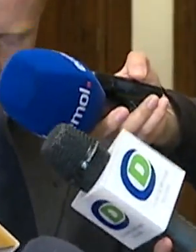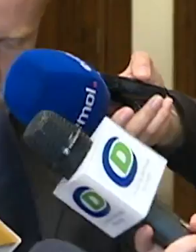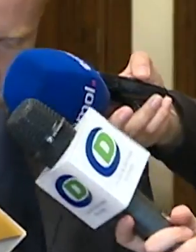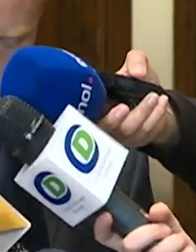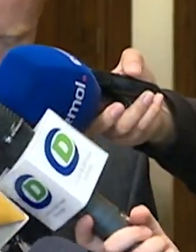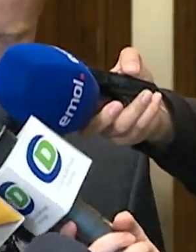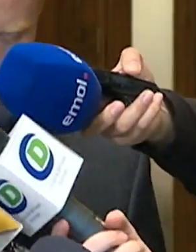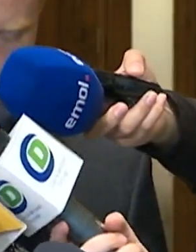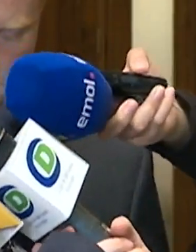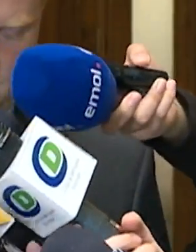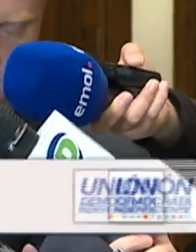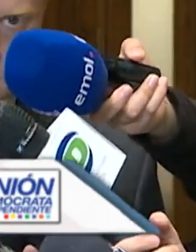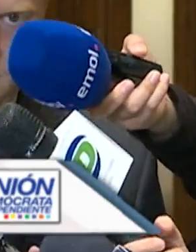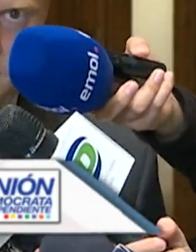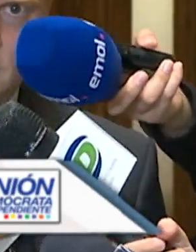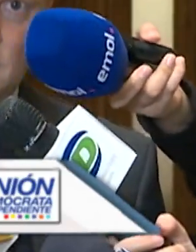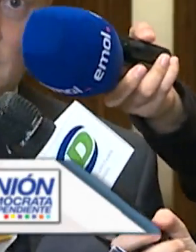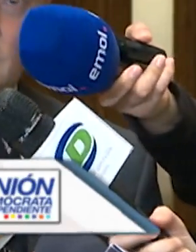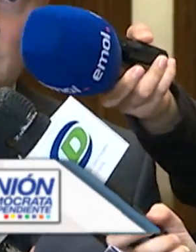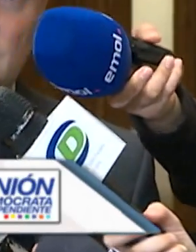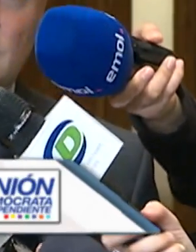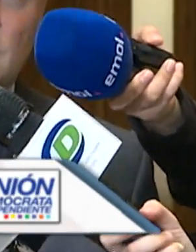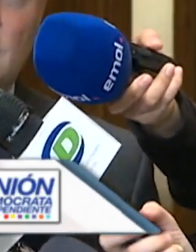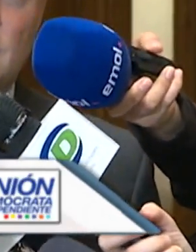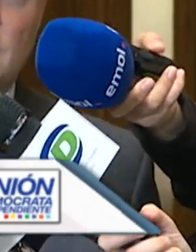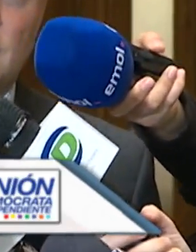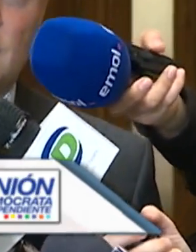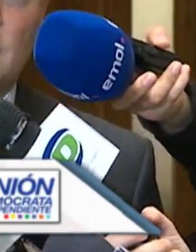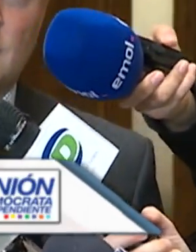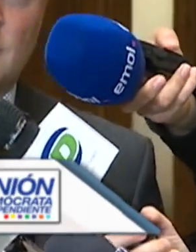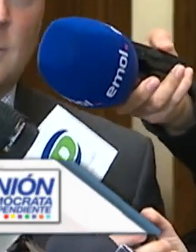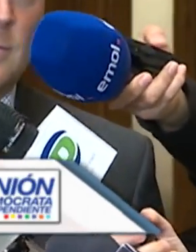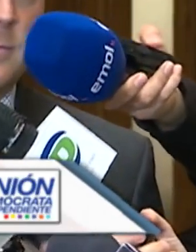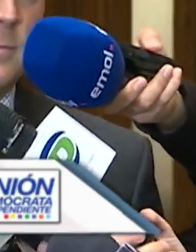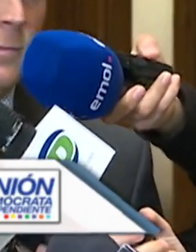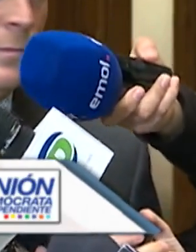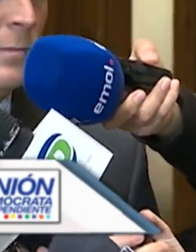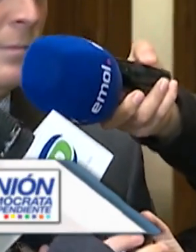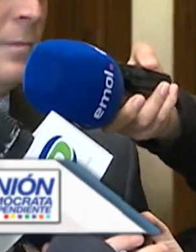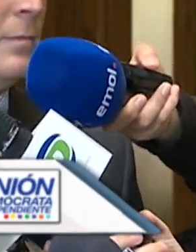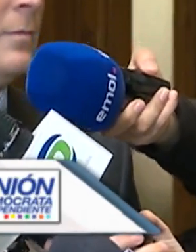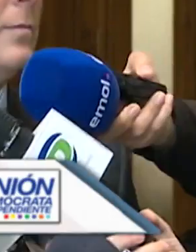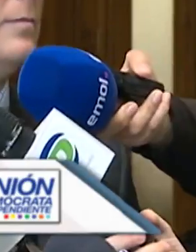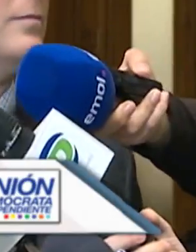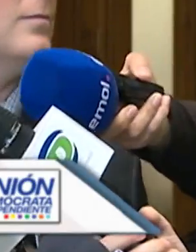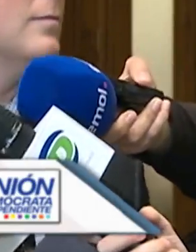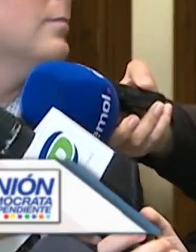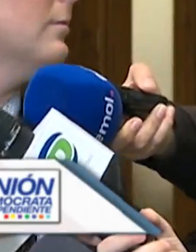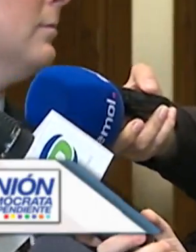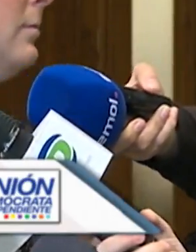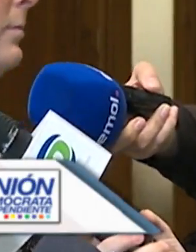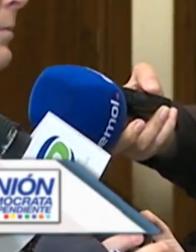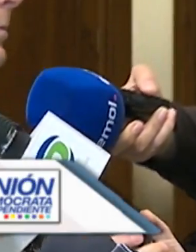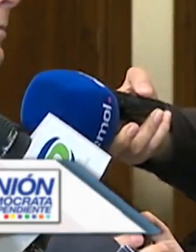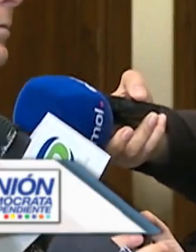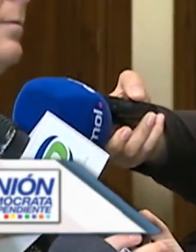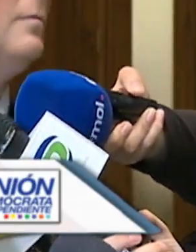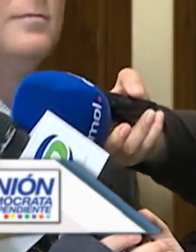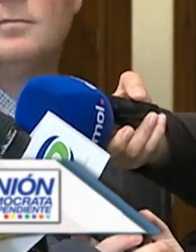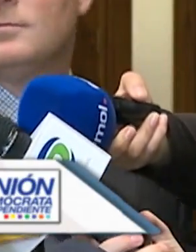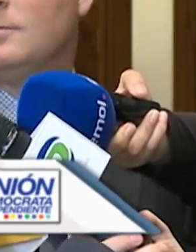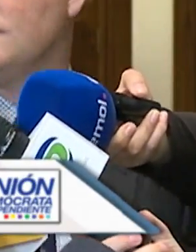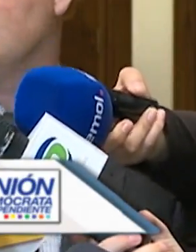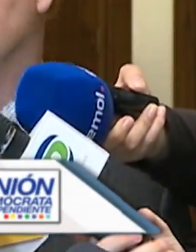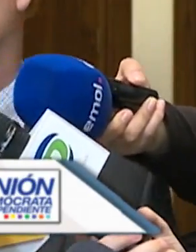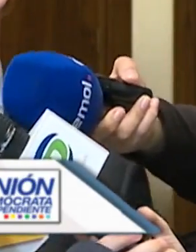cuando tú estás media hora en un estacionamiento 45 minutos y te cobran dos horas o tres horas obviamente te están haciendo trampa eso hoy día con este proyecto de ley